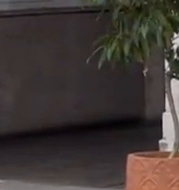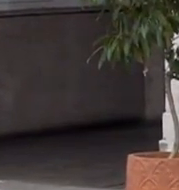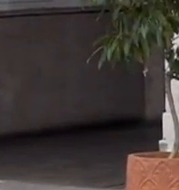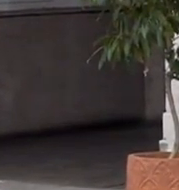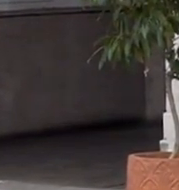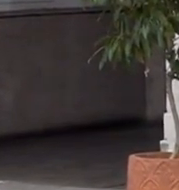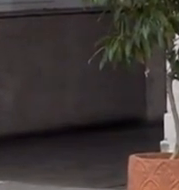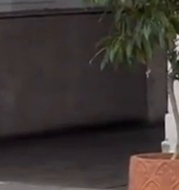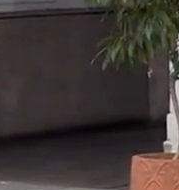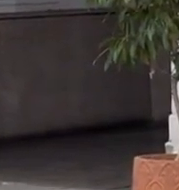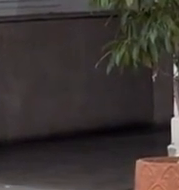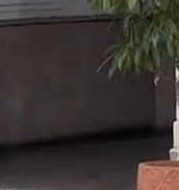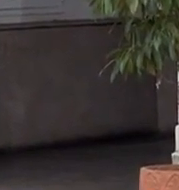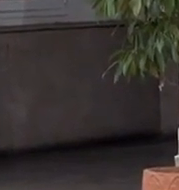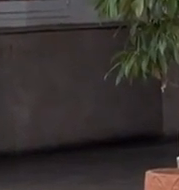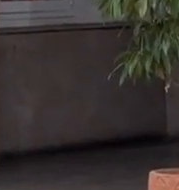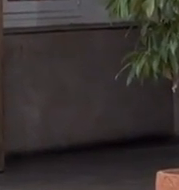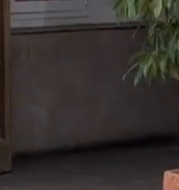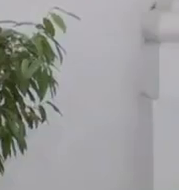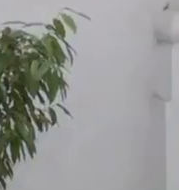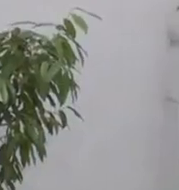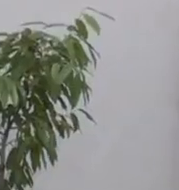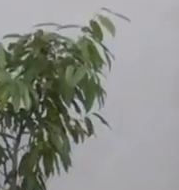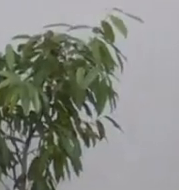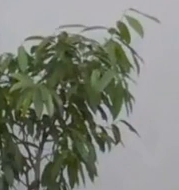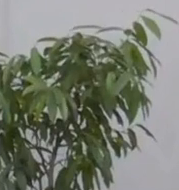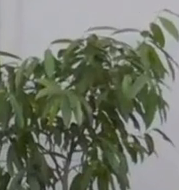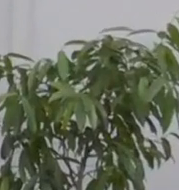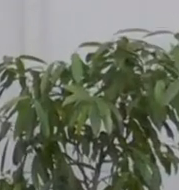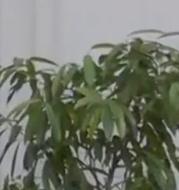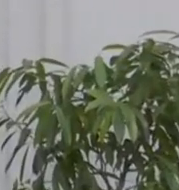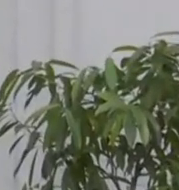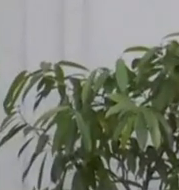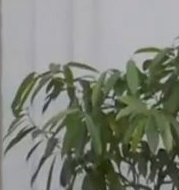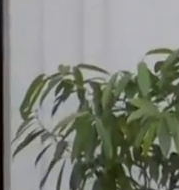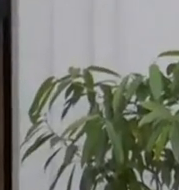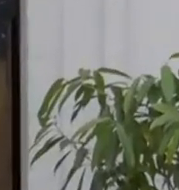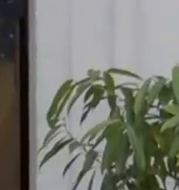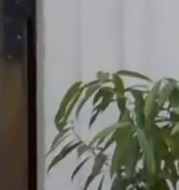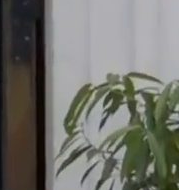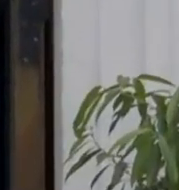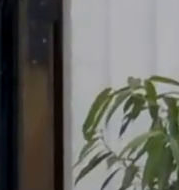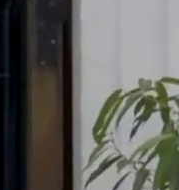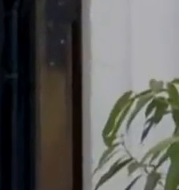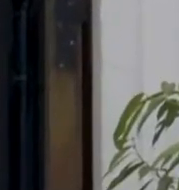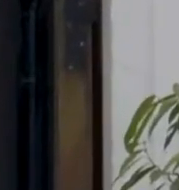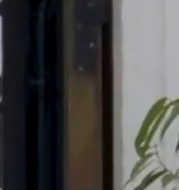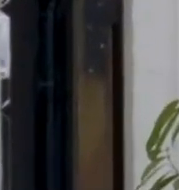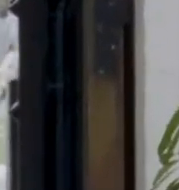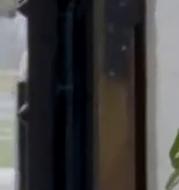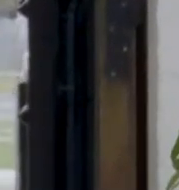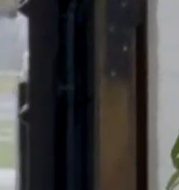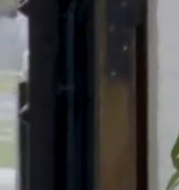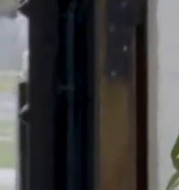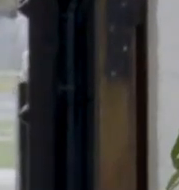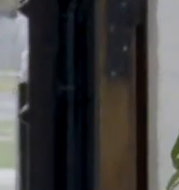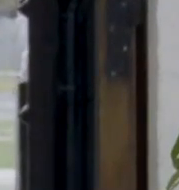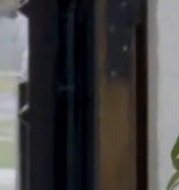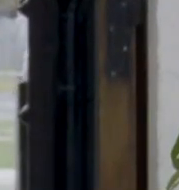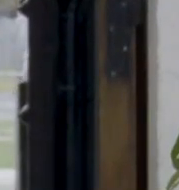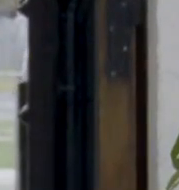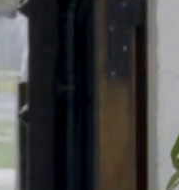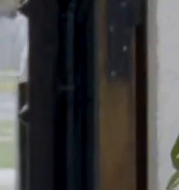la República, Gabriel Boric, quien en segundos va a emitir una declaración justamente por la conmemoración del tercer año